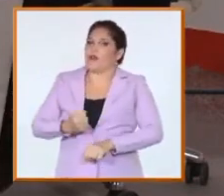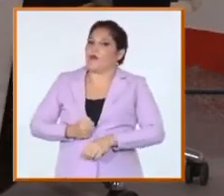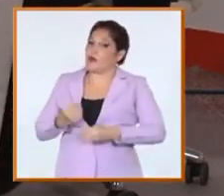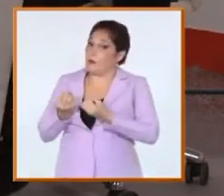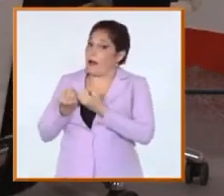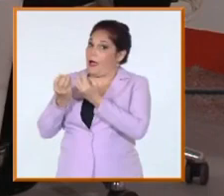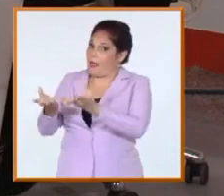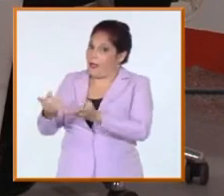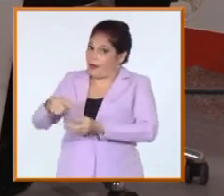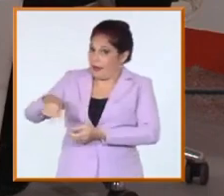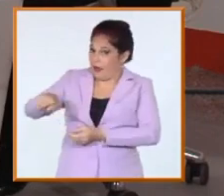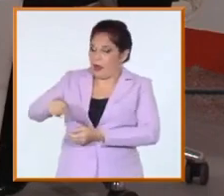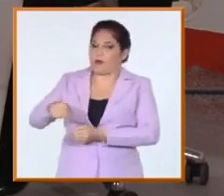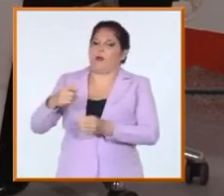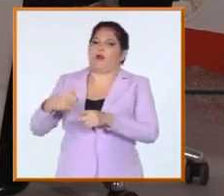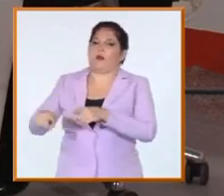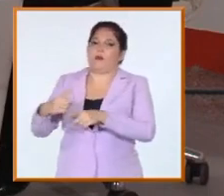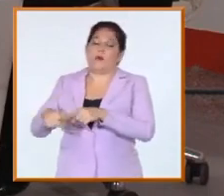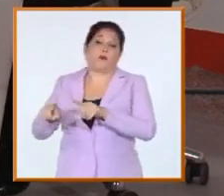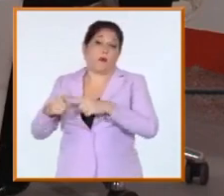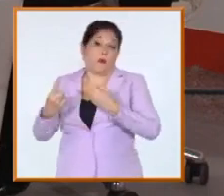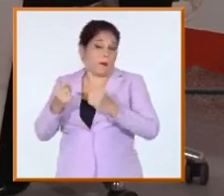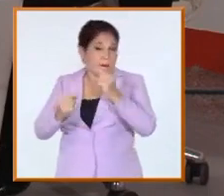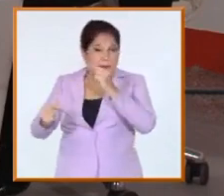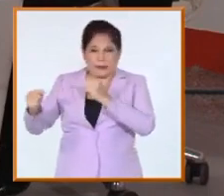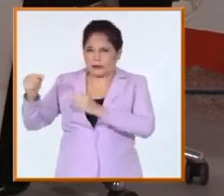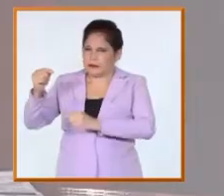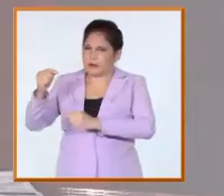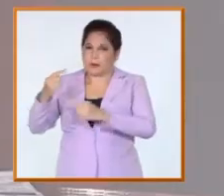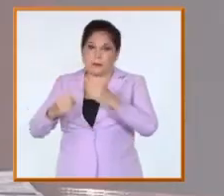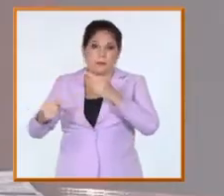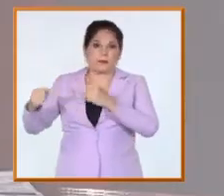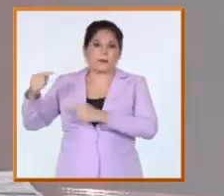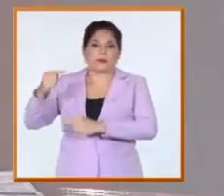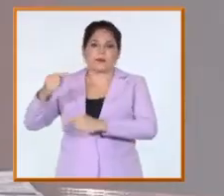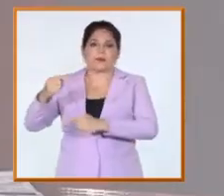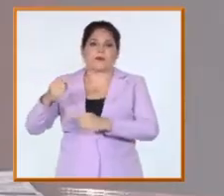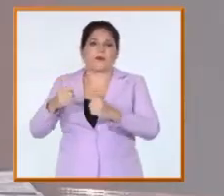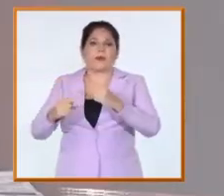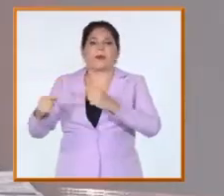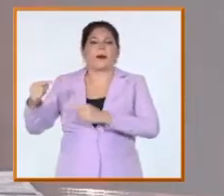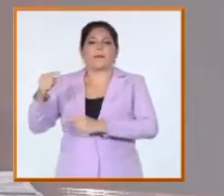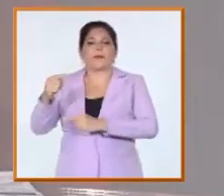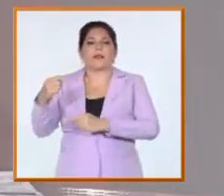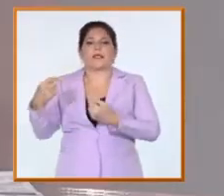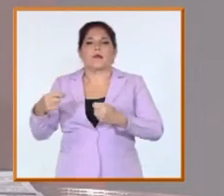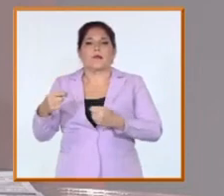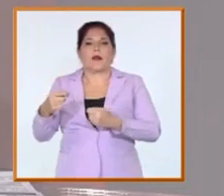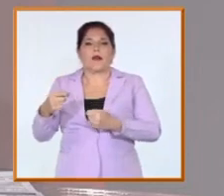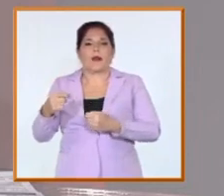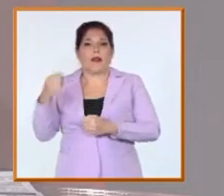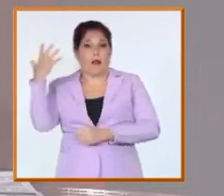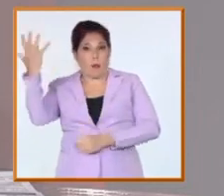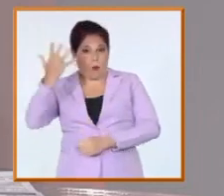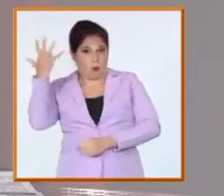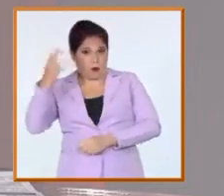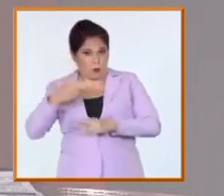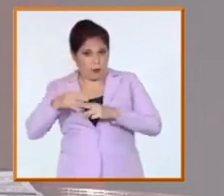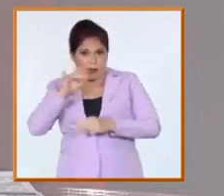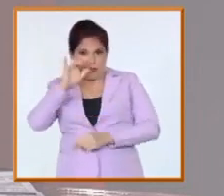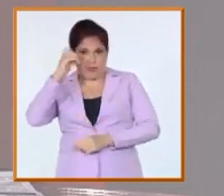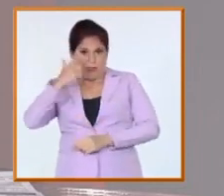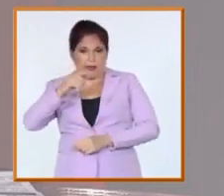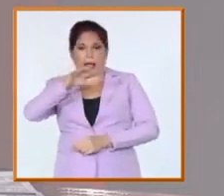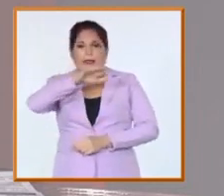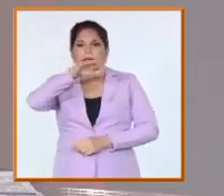para asegurar Porque además lo fundamental del del Idalia es están